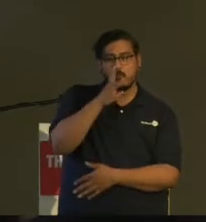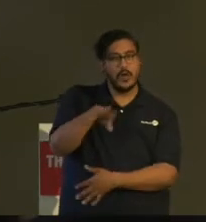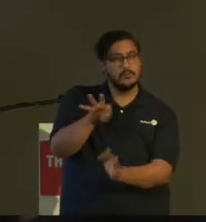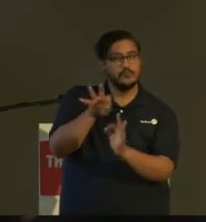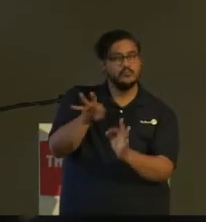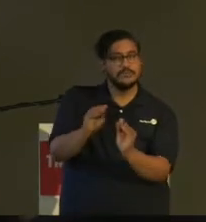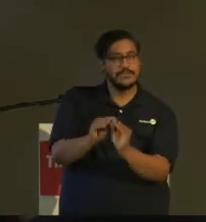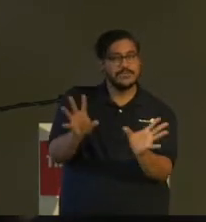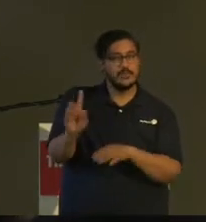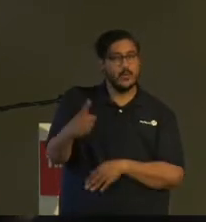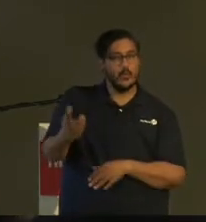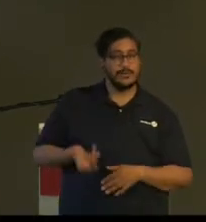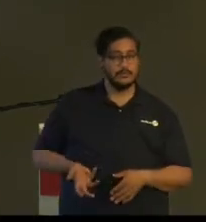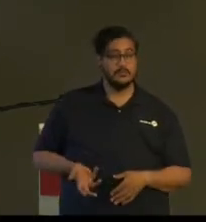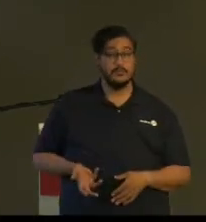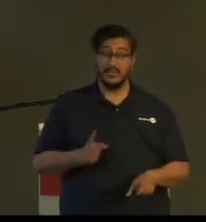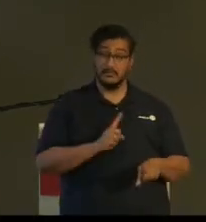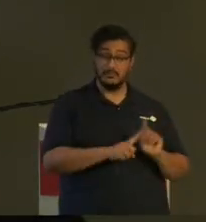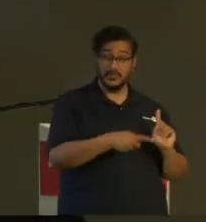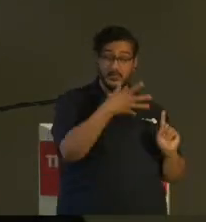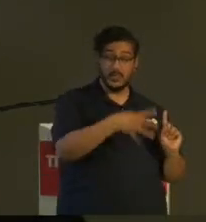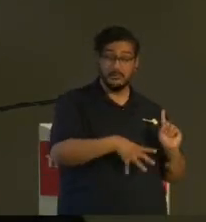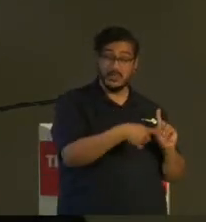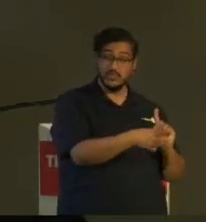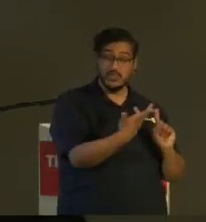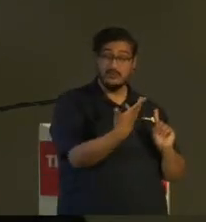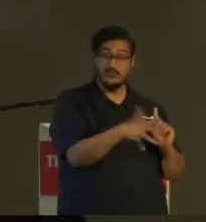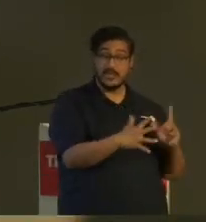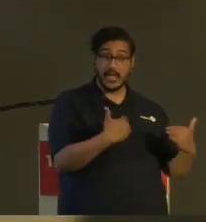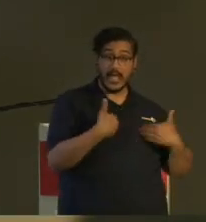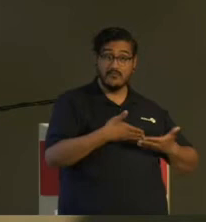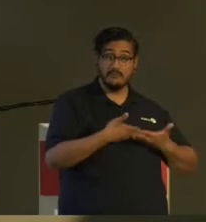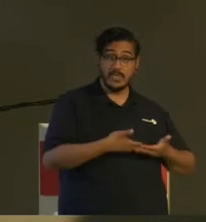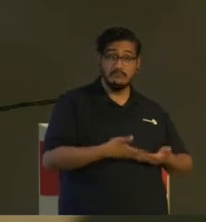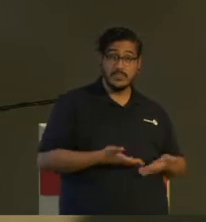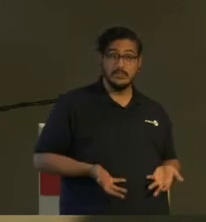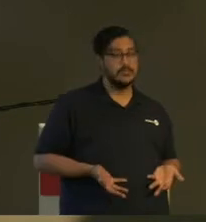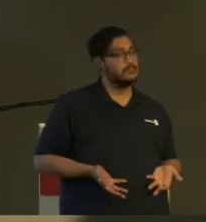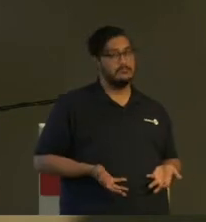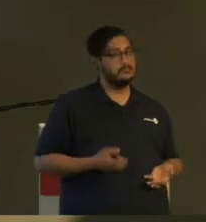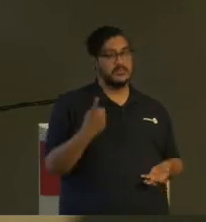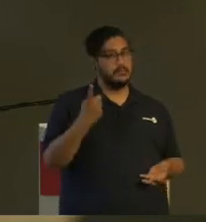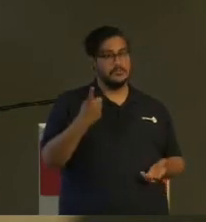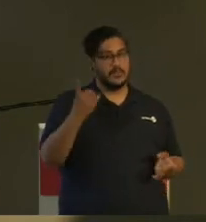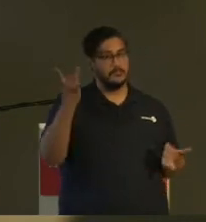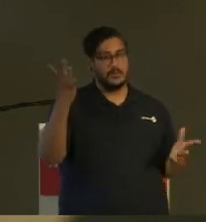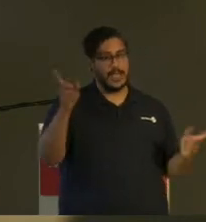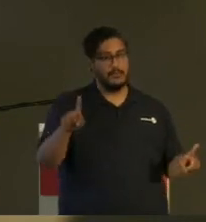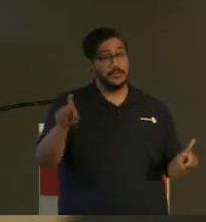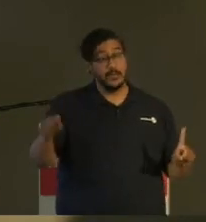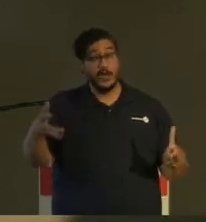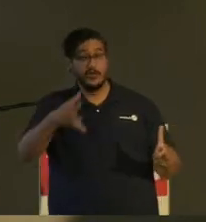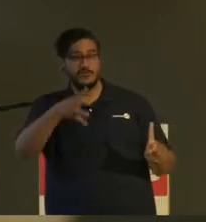el tiempo. Pero cuando la hembra preñada parió, se desató una persecución implacable. La otra hembra